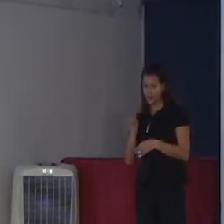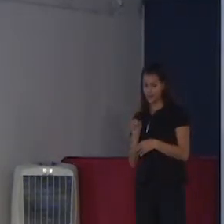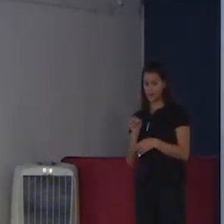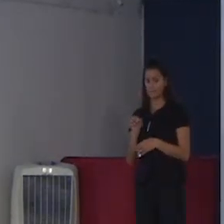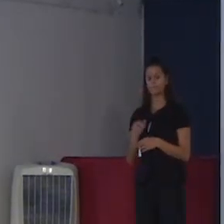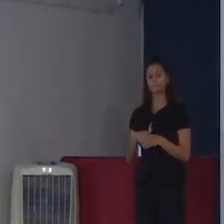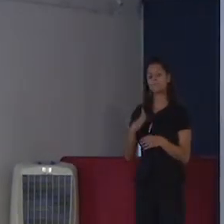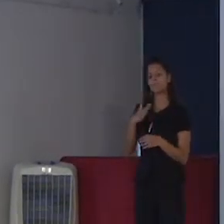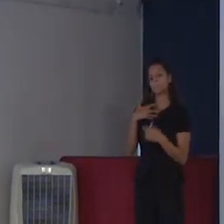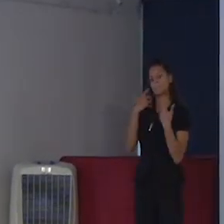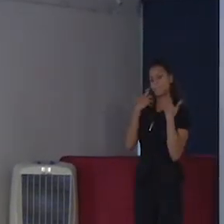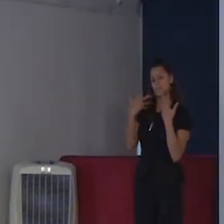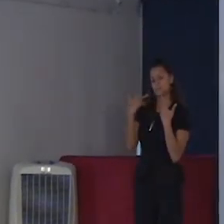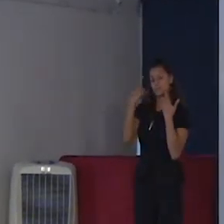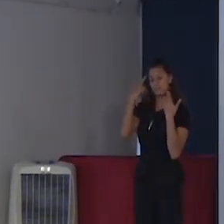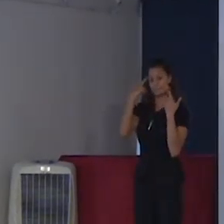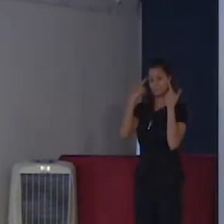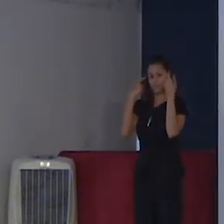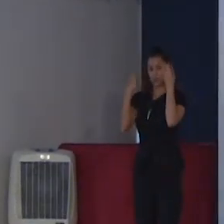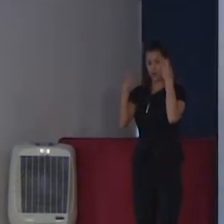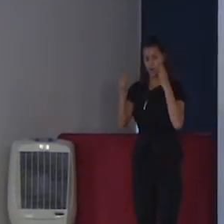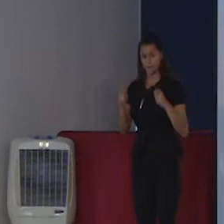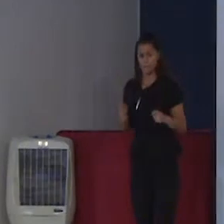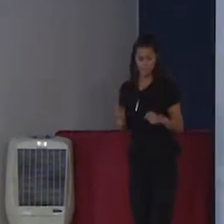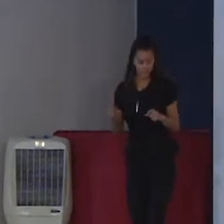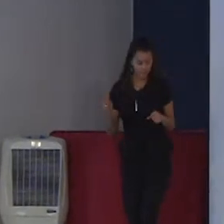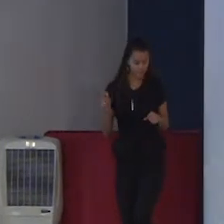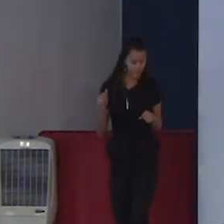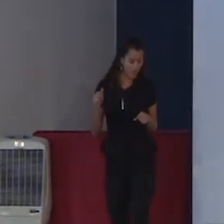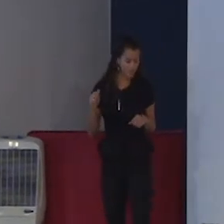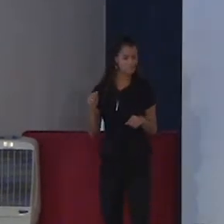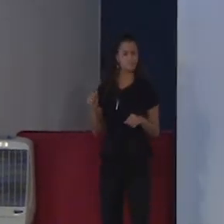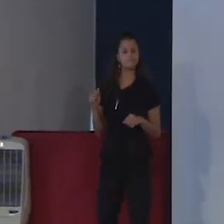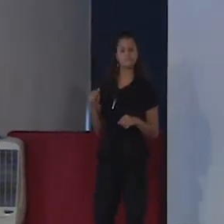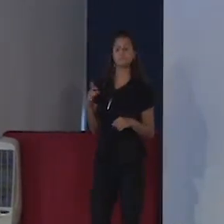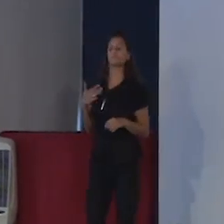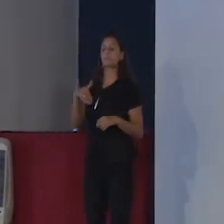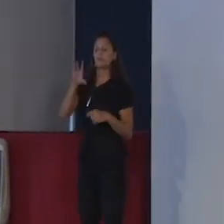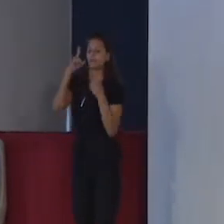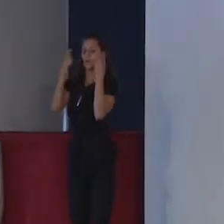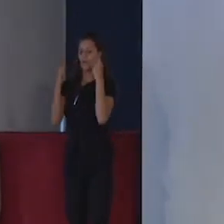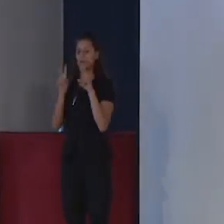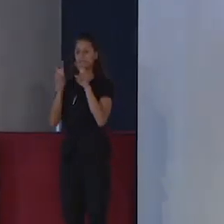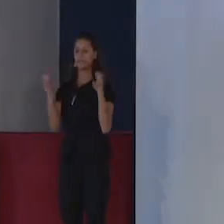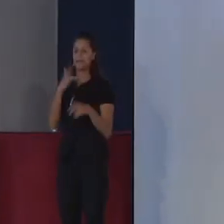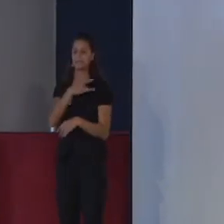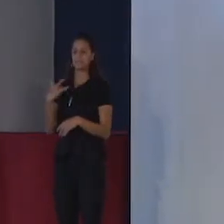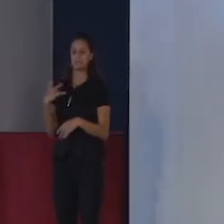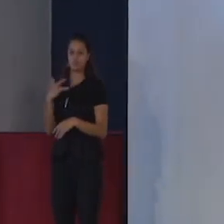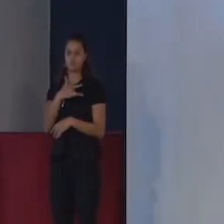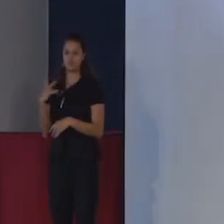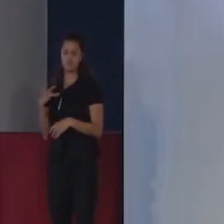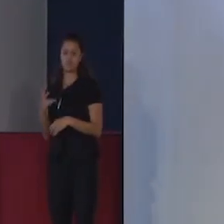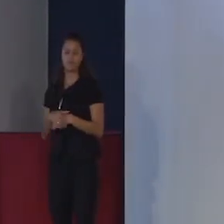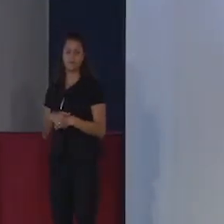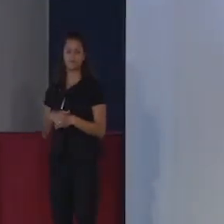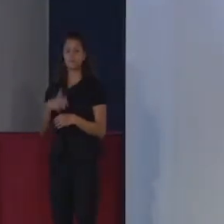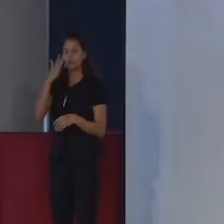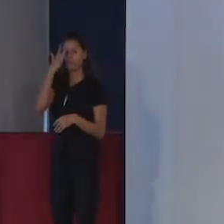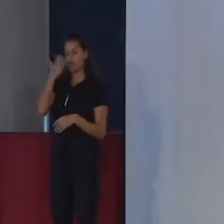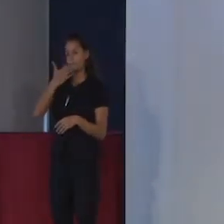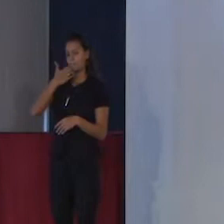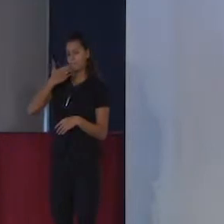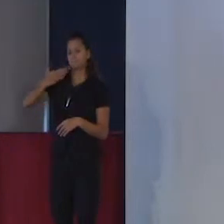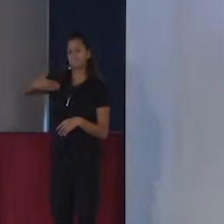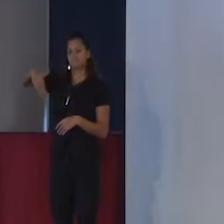La gran preocupación a la parte de la salud, digamos, antiguamente